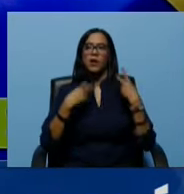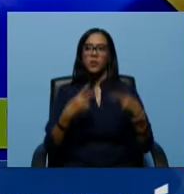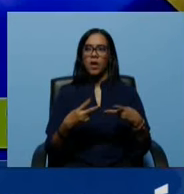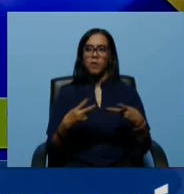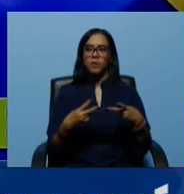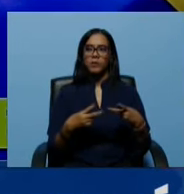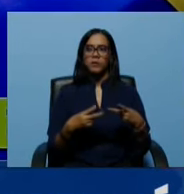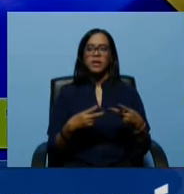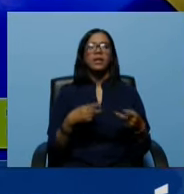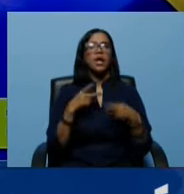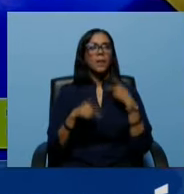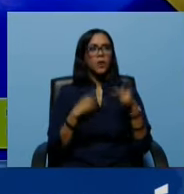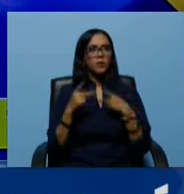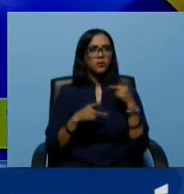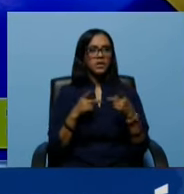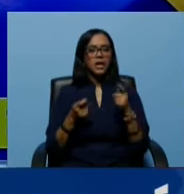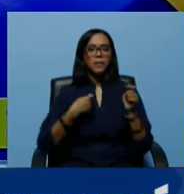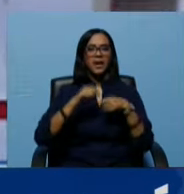vamos a lo nuevo, que es